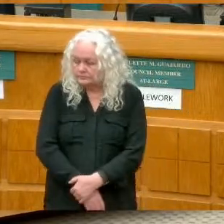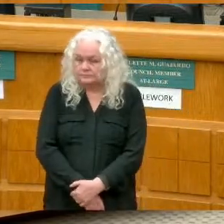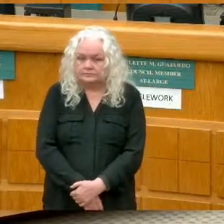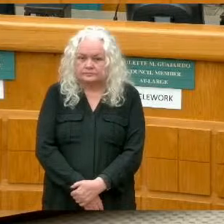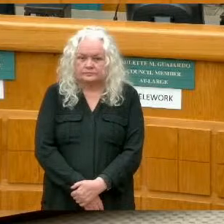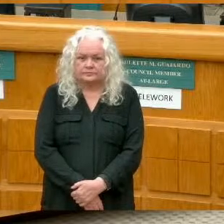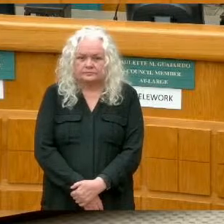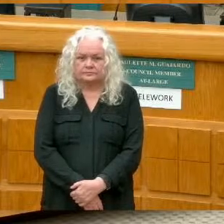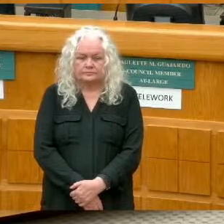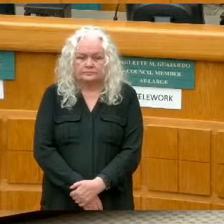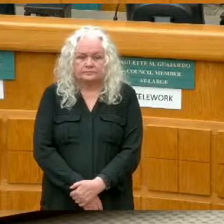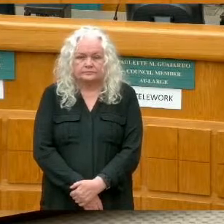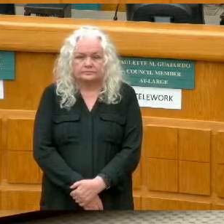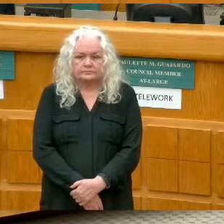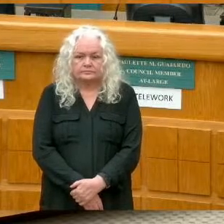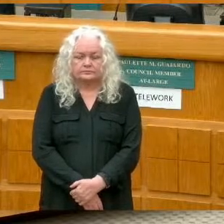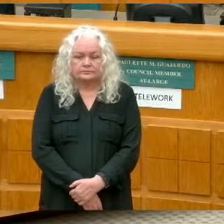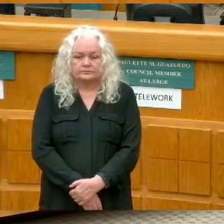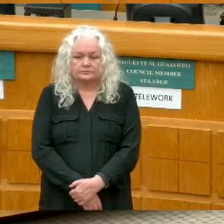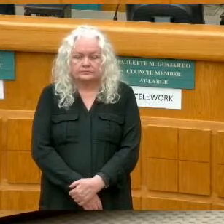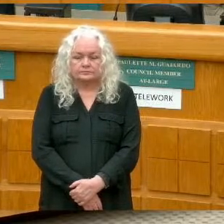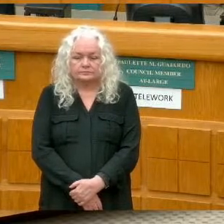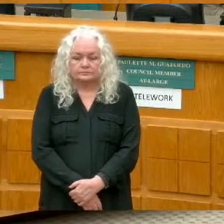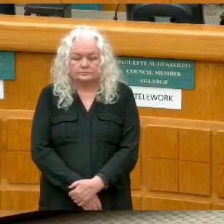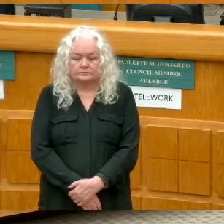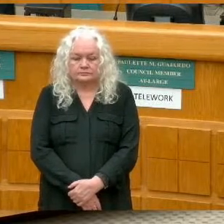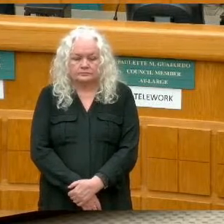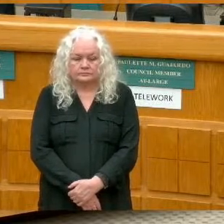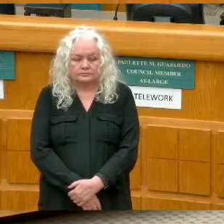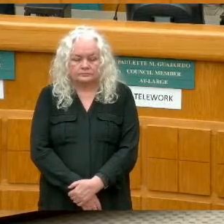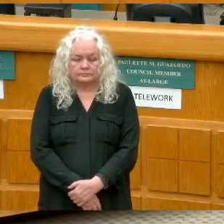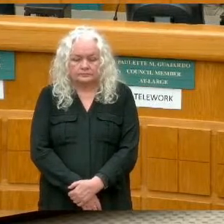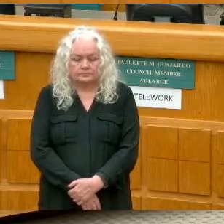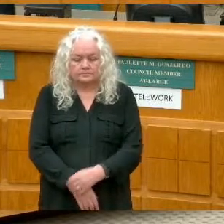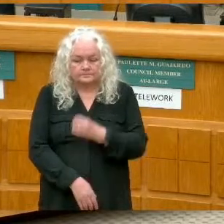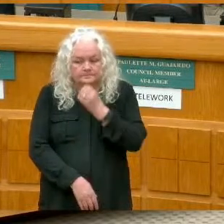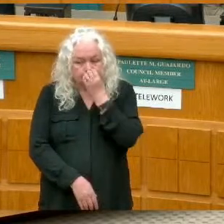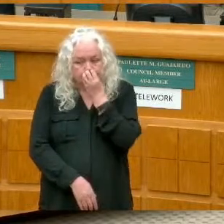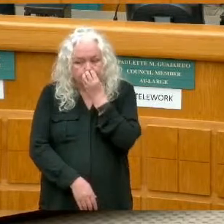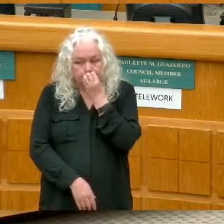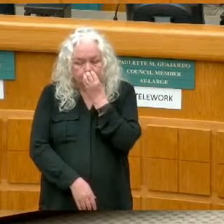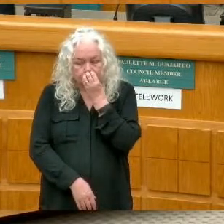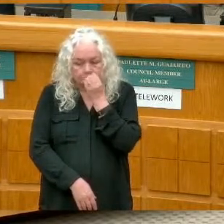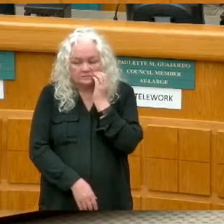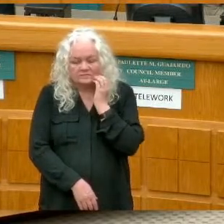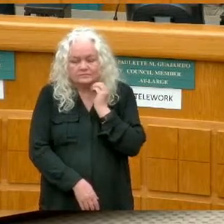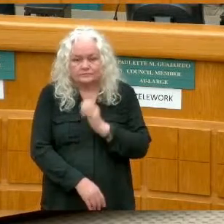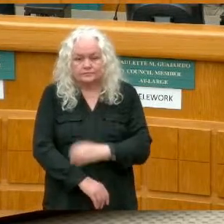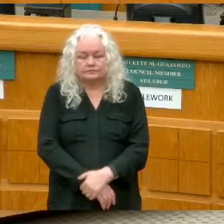Además, se deben de restaurar las dunas. Este trabajo requiere de contar con maquinaria pesada, por lo que